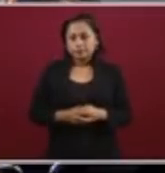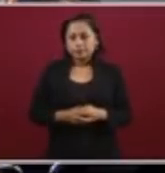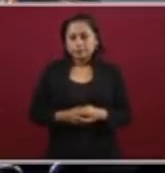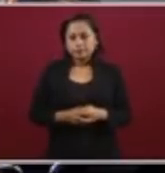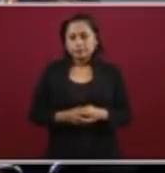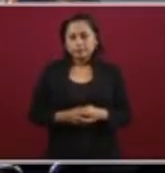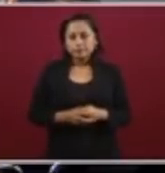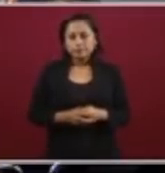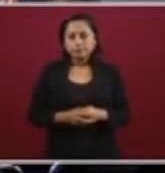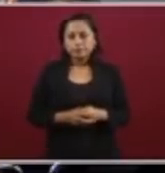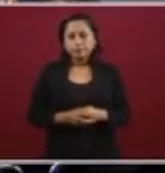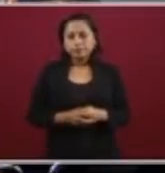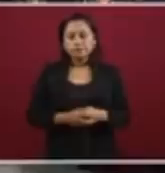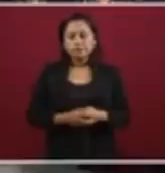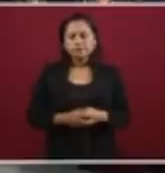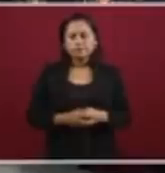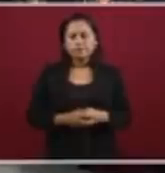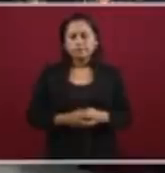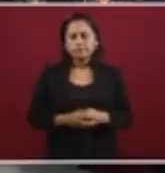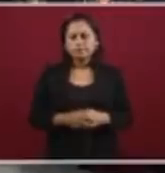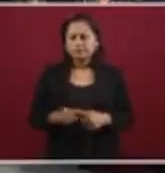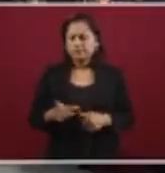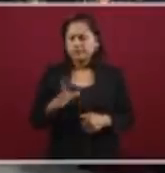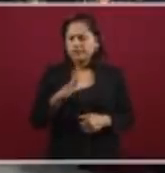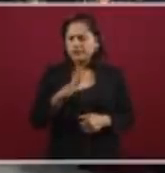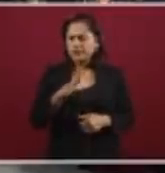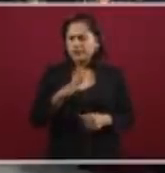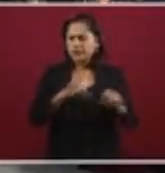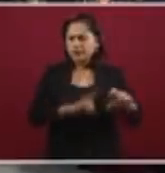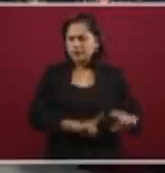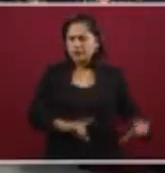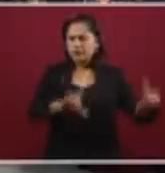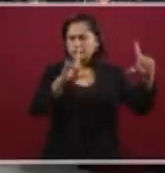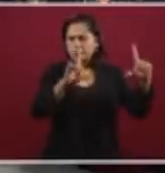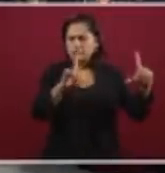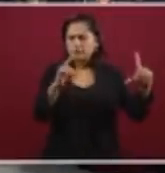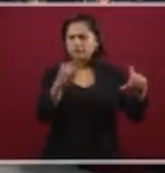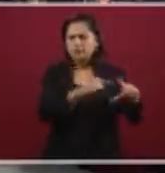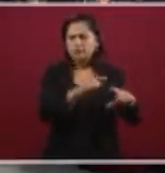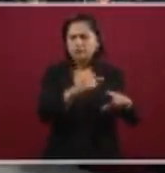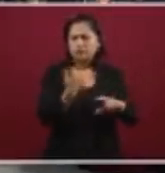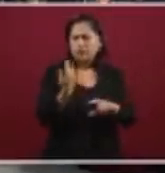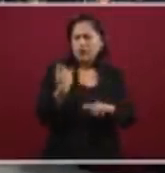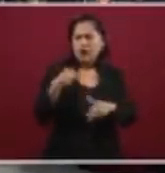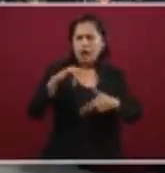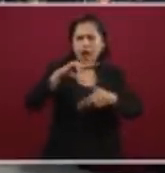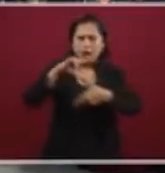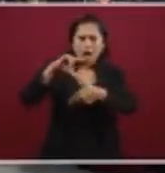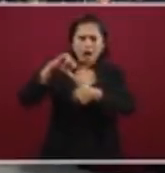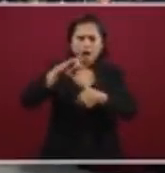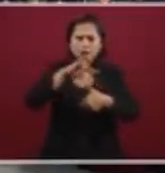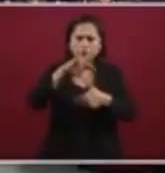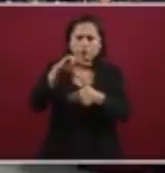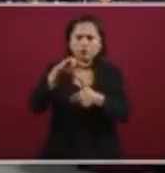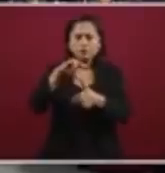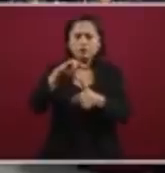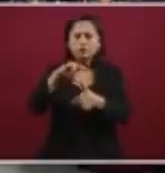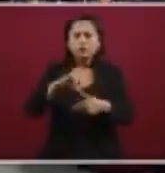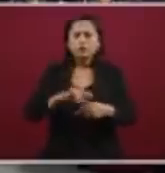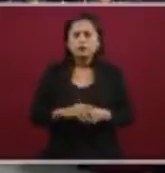hay una lámina sobre el reciente huracán que